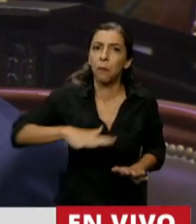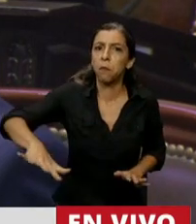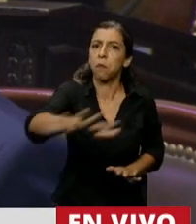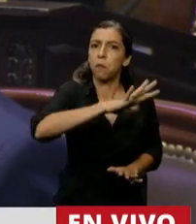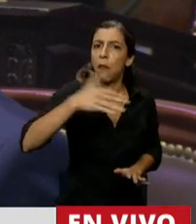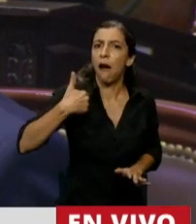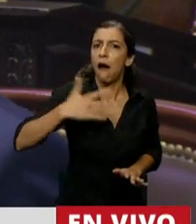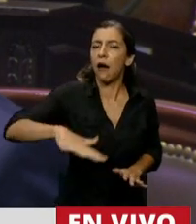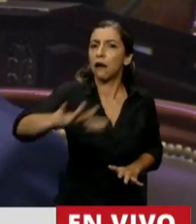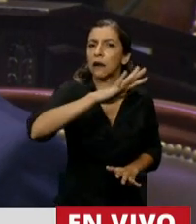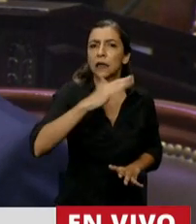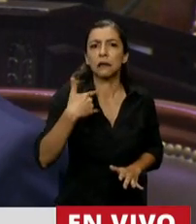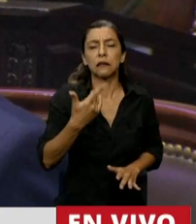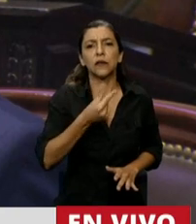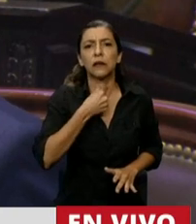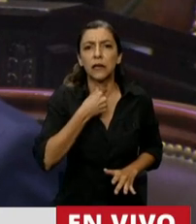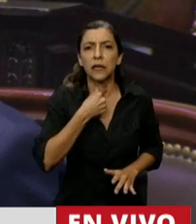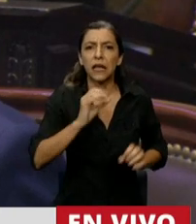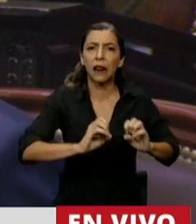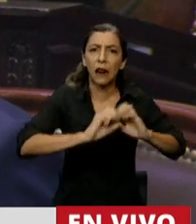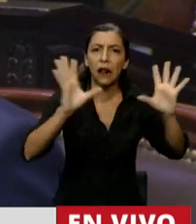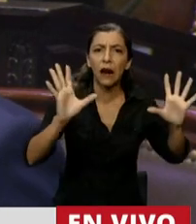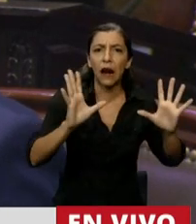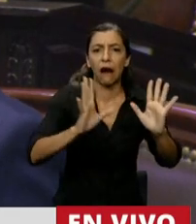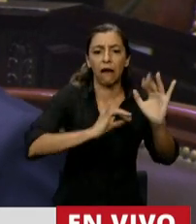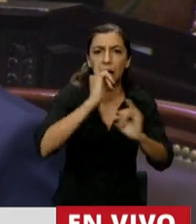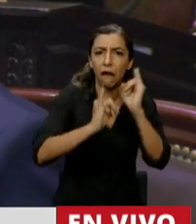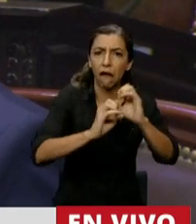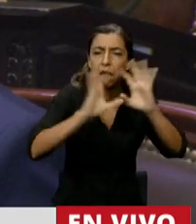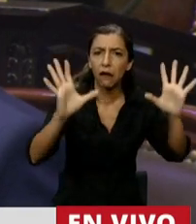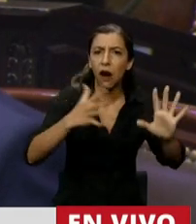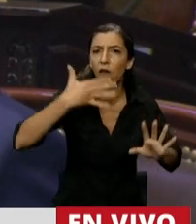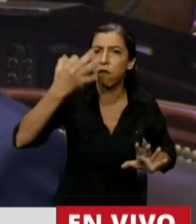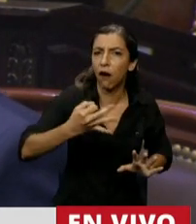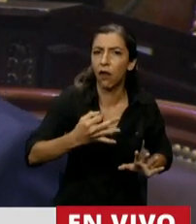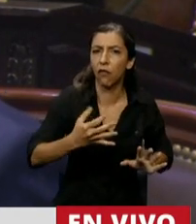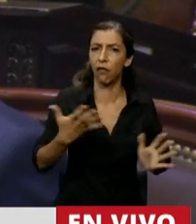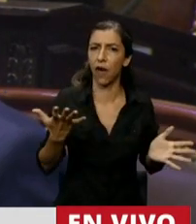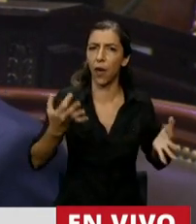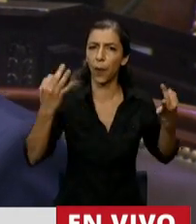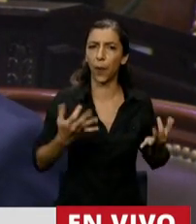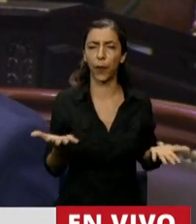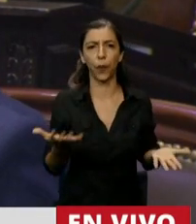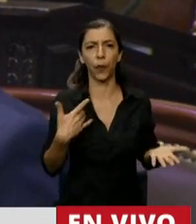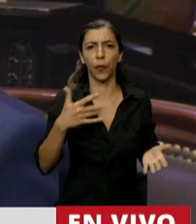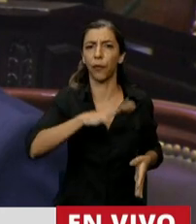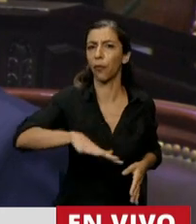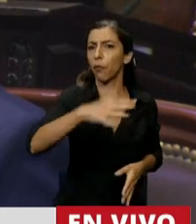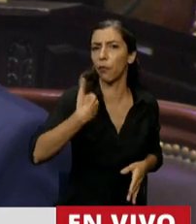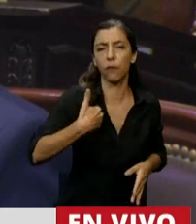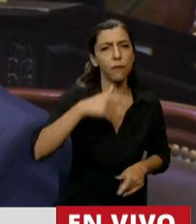espera serenidad y claridad, y espera verdad. El pueblo argentino no quiere ser